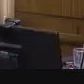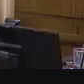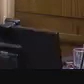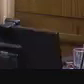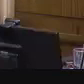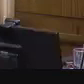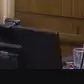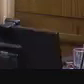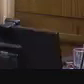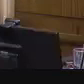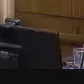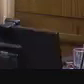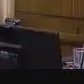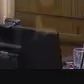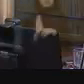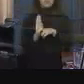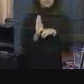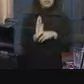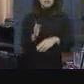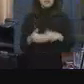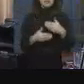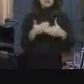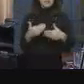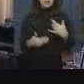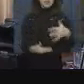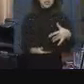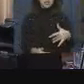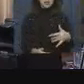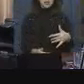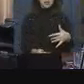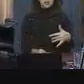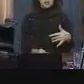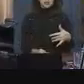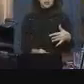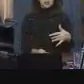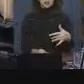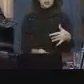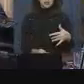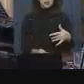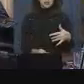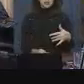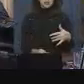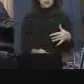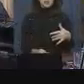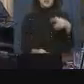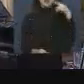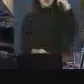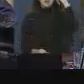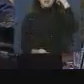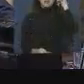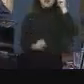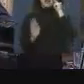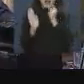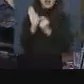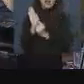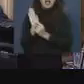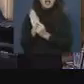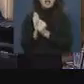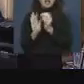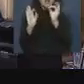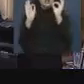un proyecto que paso muy importante en aras de de lo que es el reconocimiento En